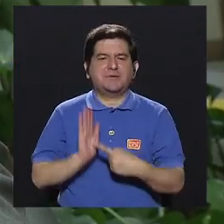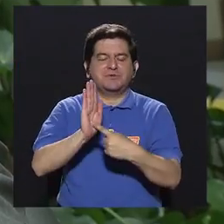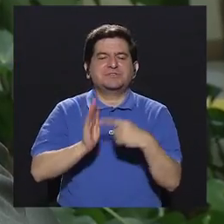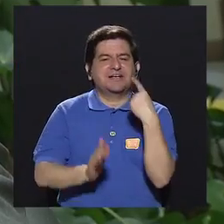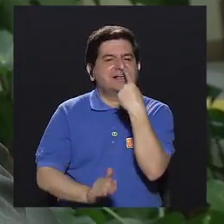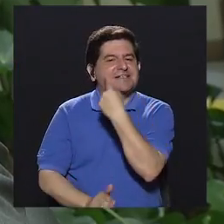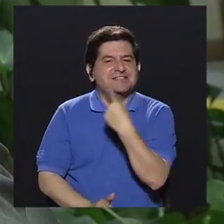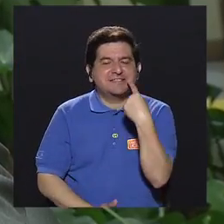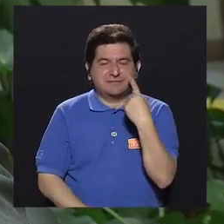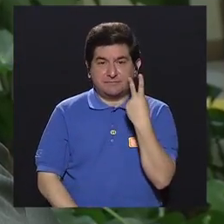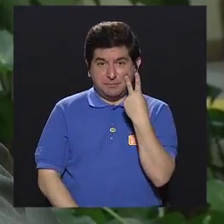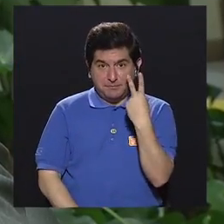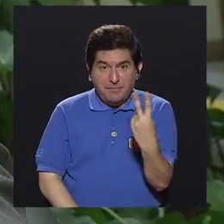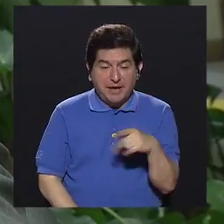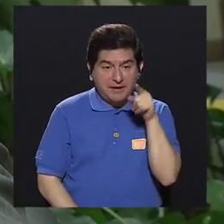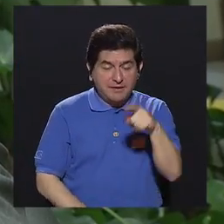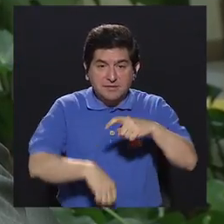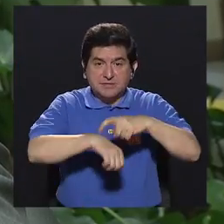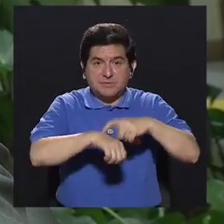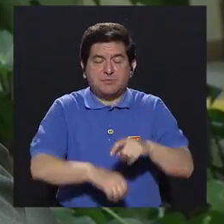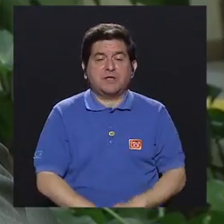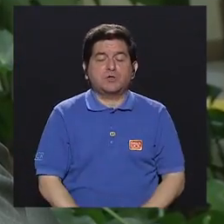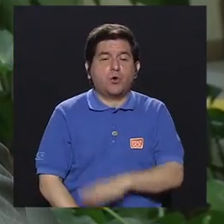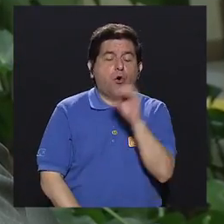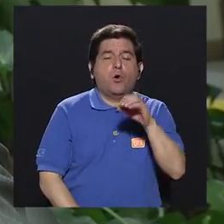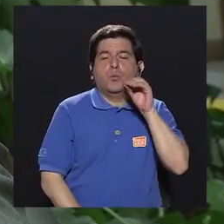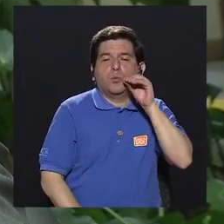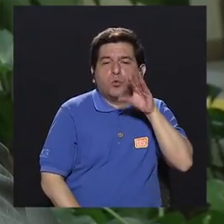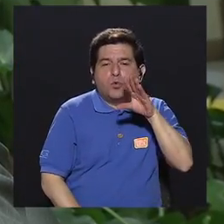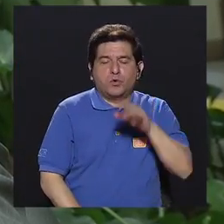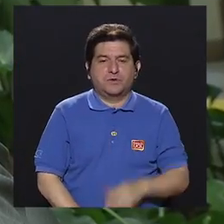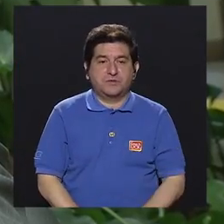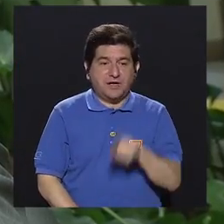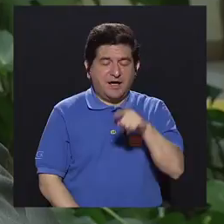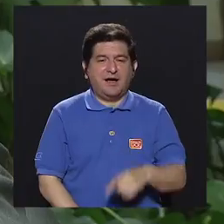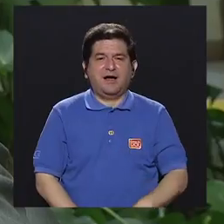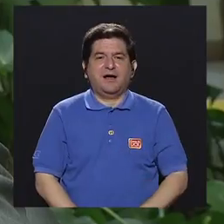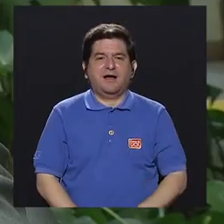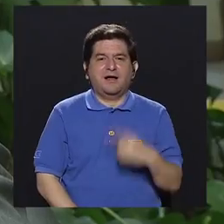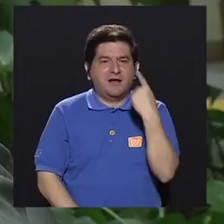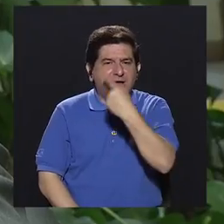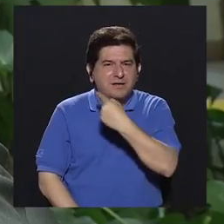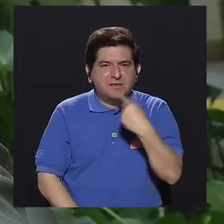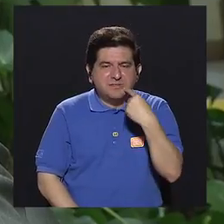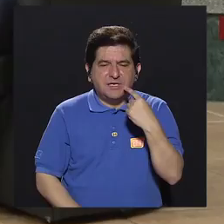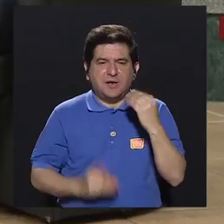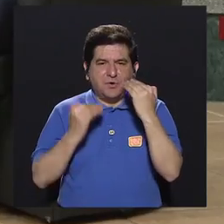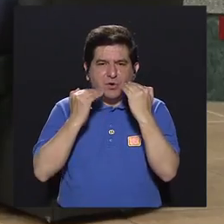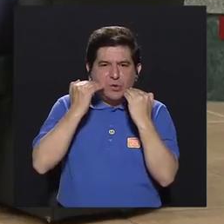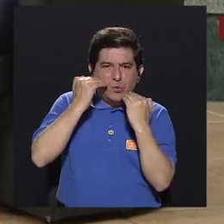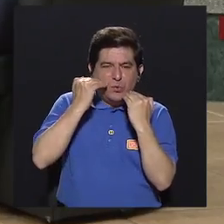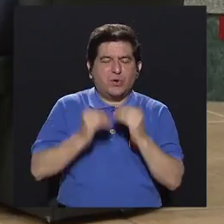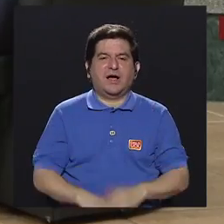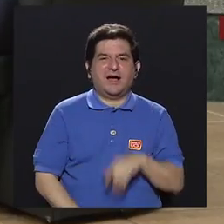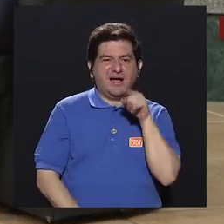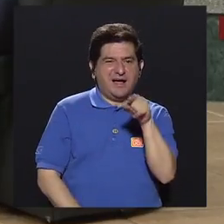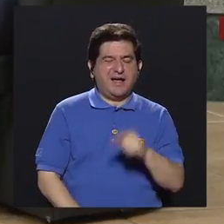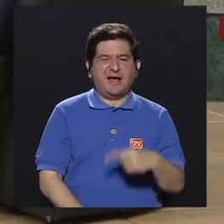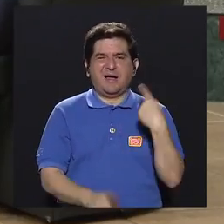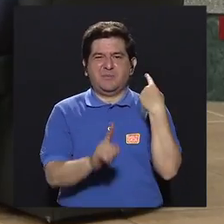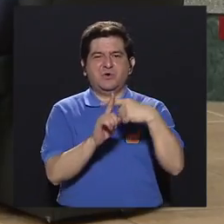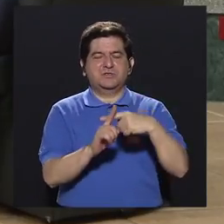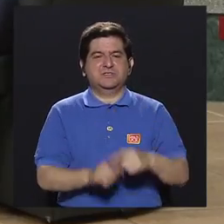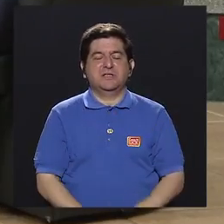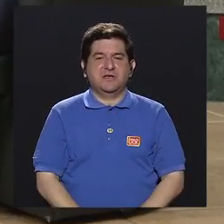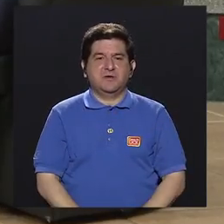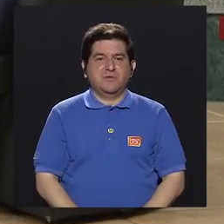enseñe los dientes. Si vemos que hay, o que tire un beso, si hay desviación de la comisura labial, uh-huh, entonces ya es positiva. Uh-huh. Tres positivas, una alta,